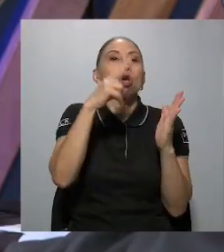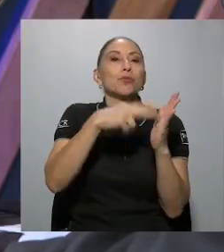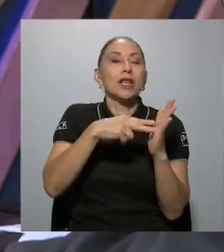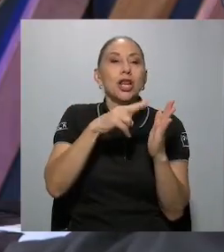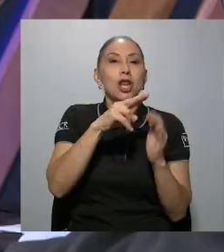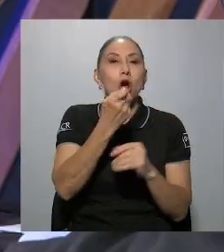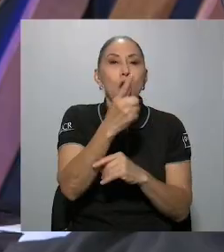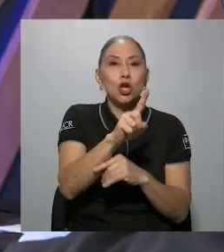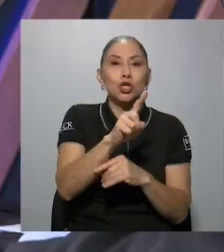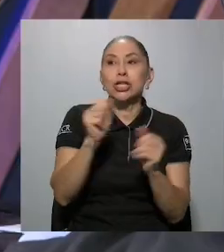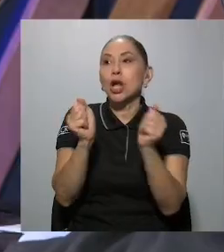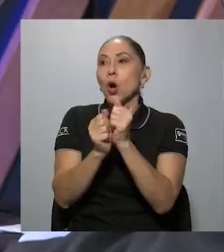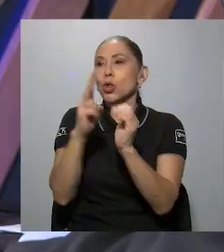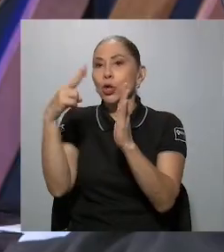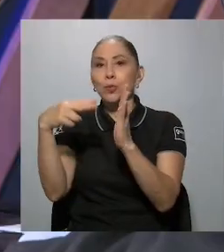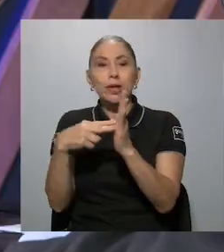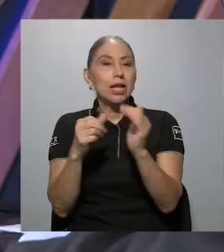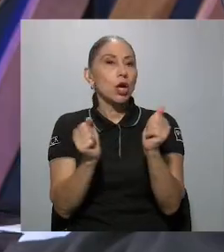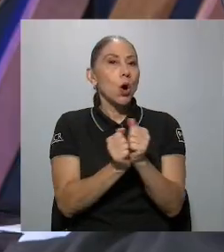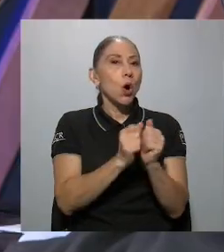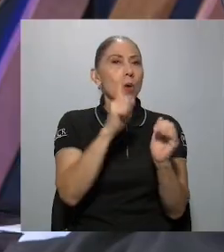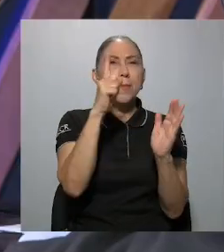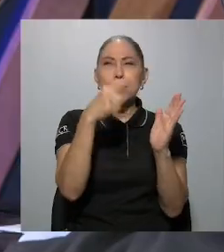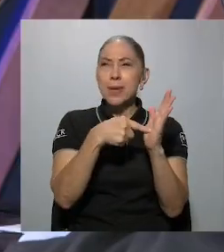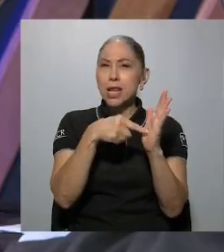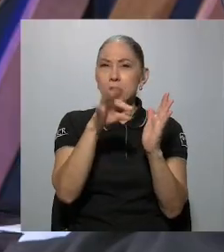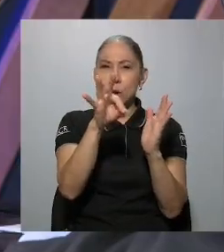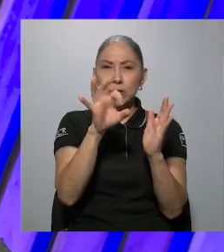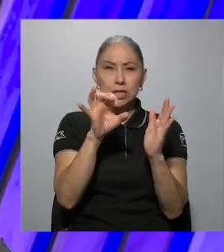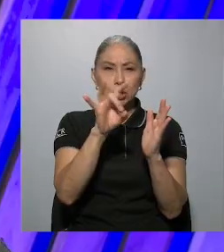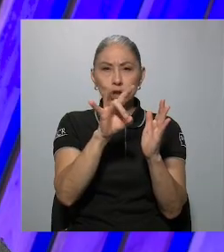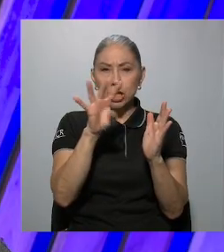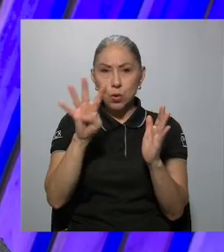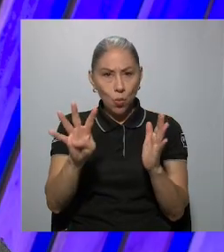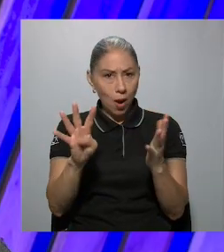el 2011, con el 2000, con el